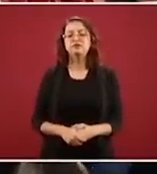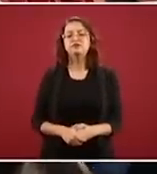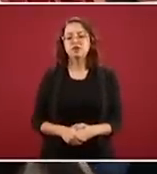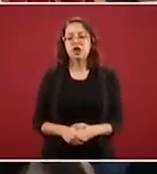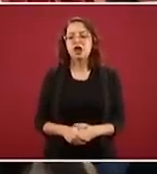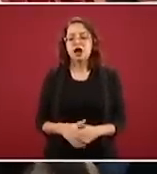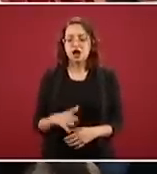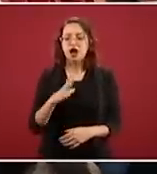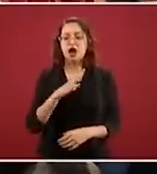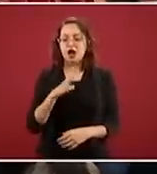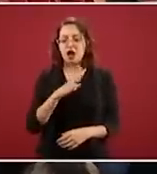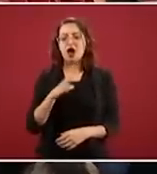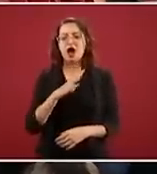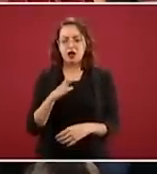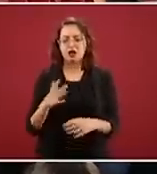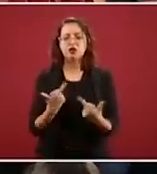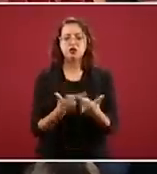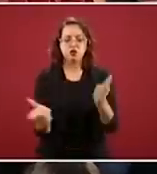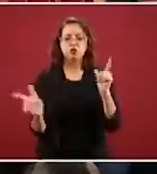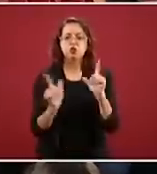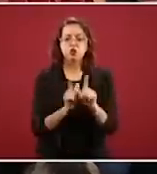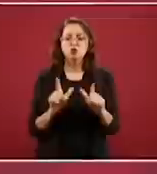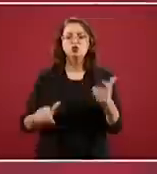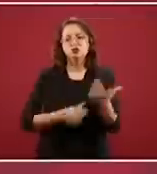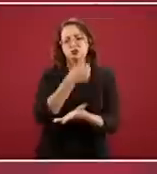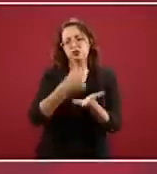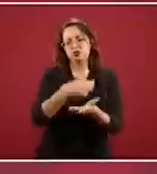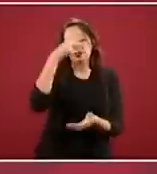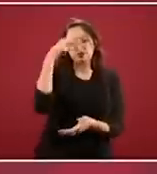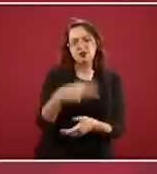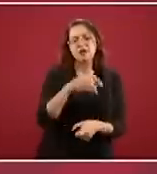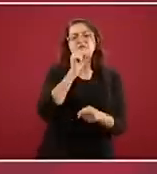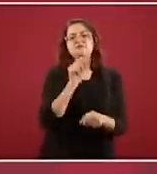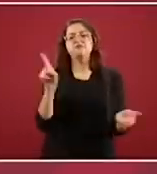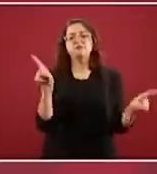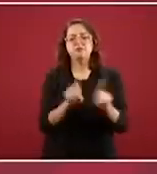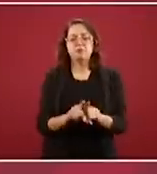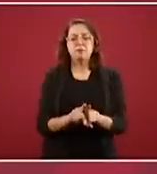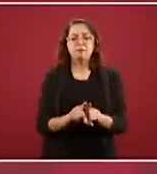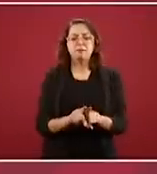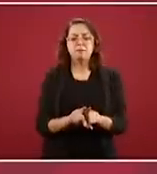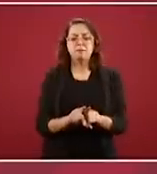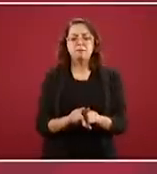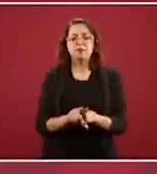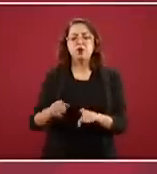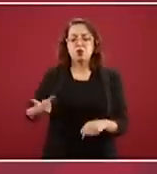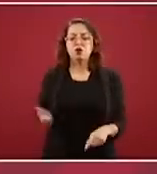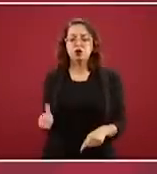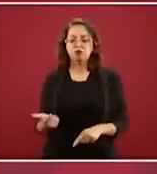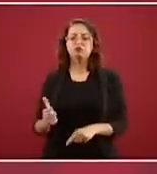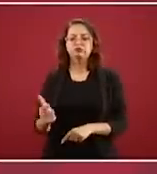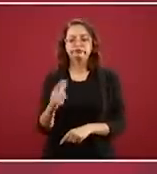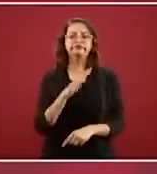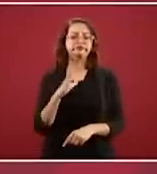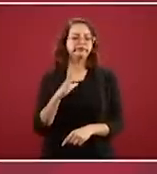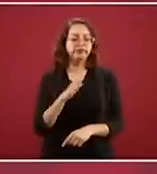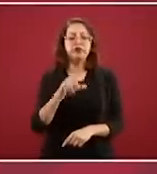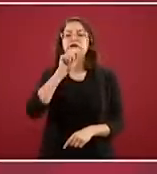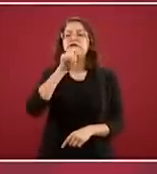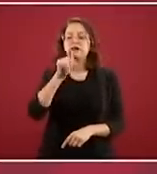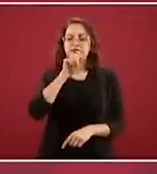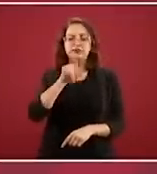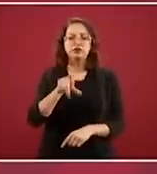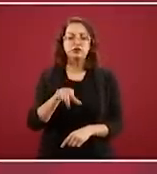conocidos tanto en la Ciudad de México como en Guanajuato, en